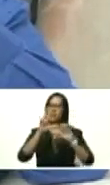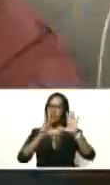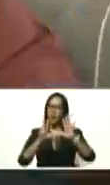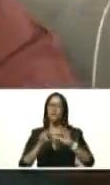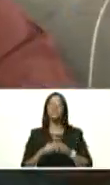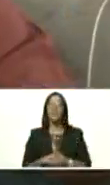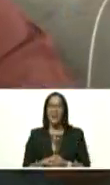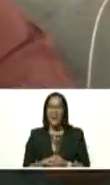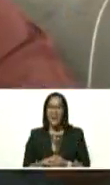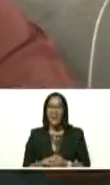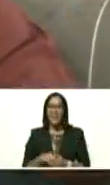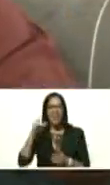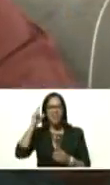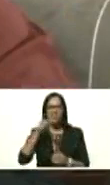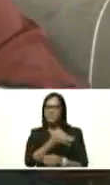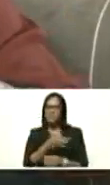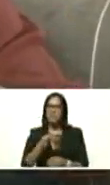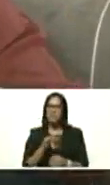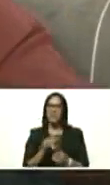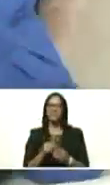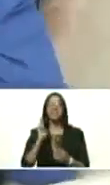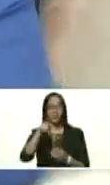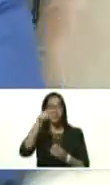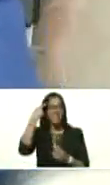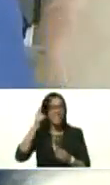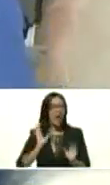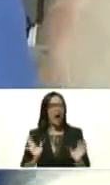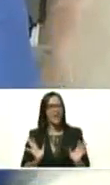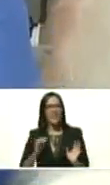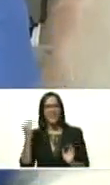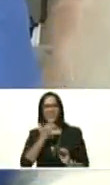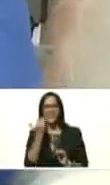1958. ¿Ah? La fecha perfecta. Ya usted sabe.